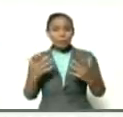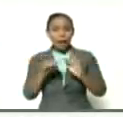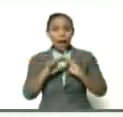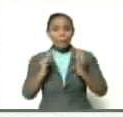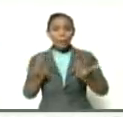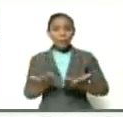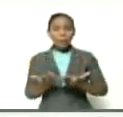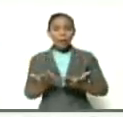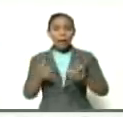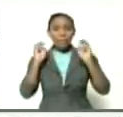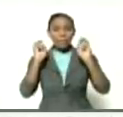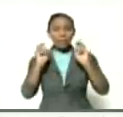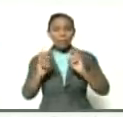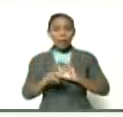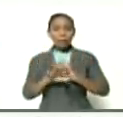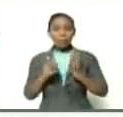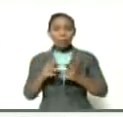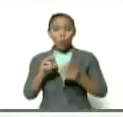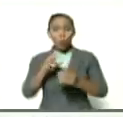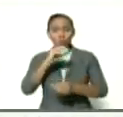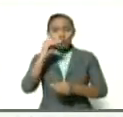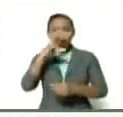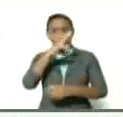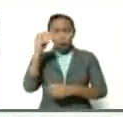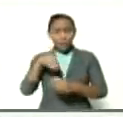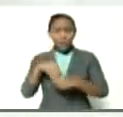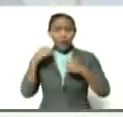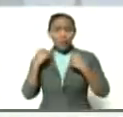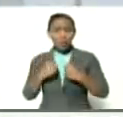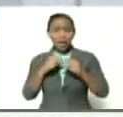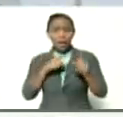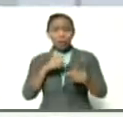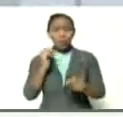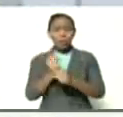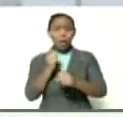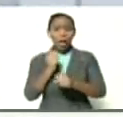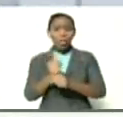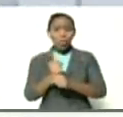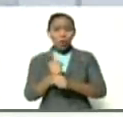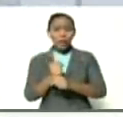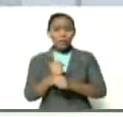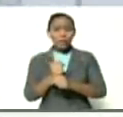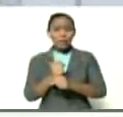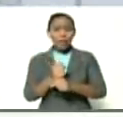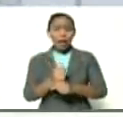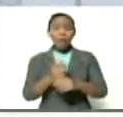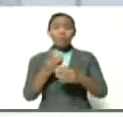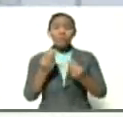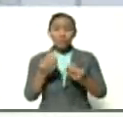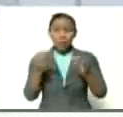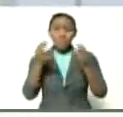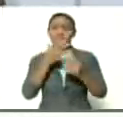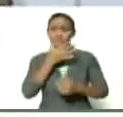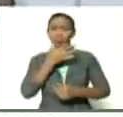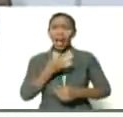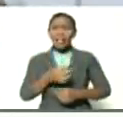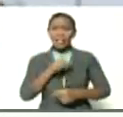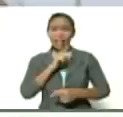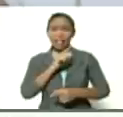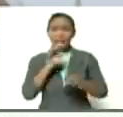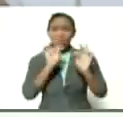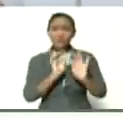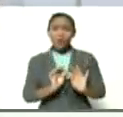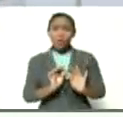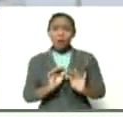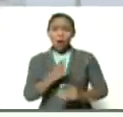pandemia, en el marco de la cuarentena radical. Estos trabajadores, el mecanismo es muy sencillo.